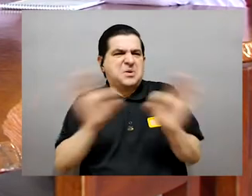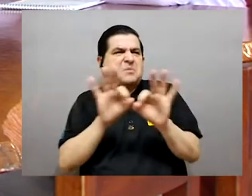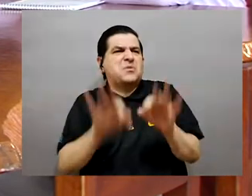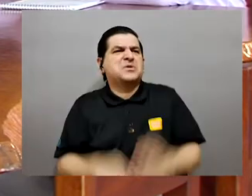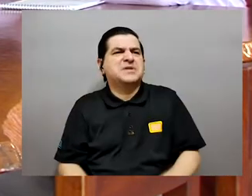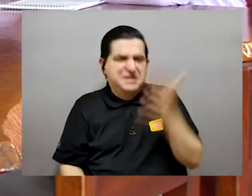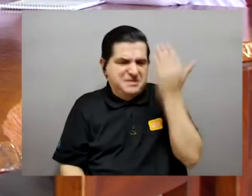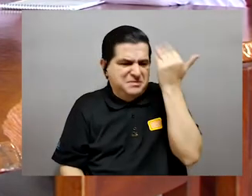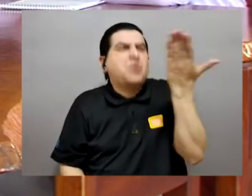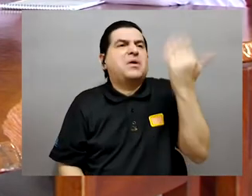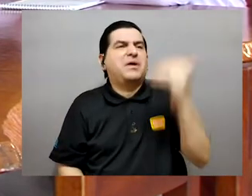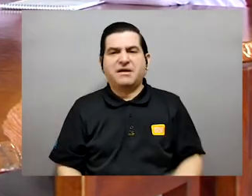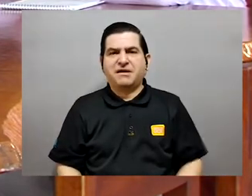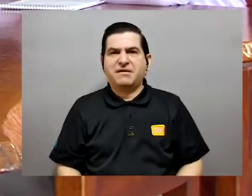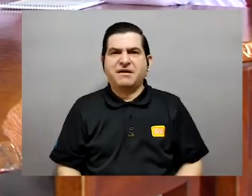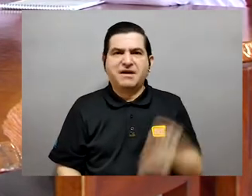atrofiante,